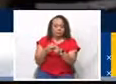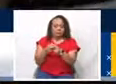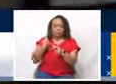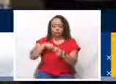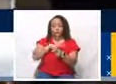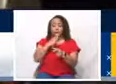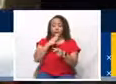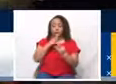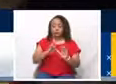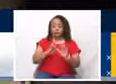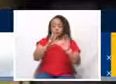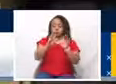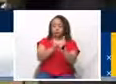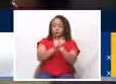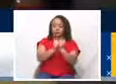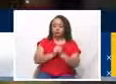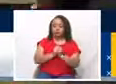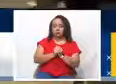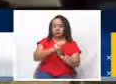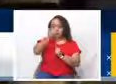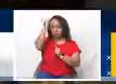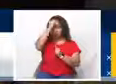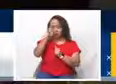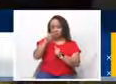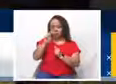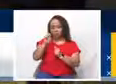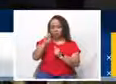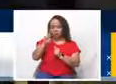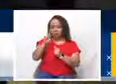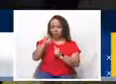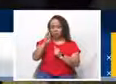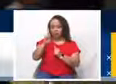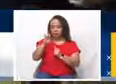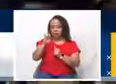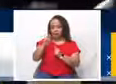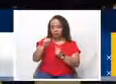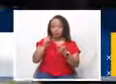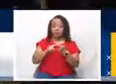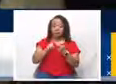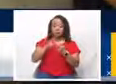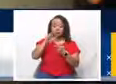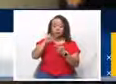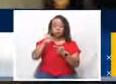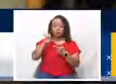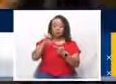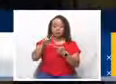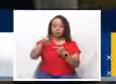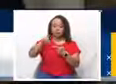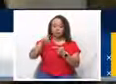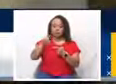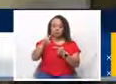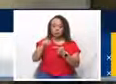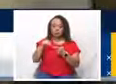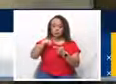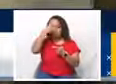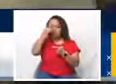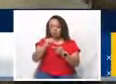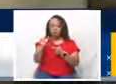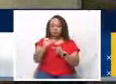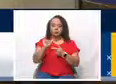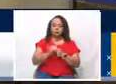de grandes figuras, obviamente lo de Nery Brenner, recuerden aquel Mundial Bajo Techo, lo de Rafael Ángel Pérez, que yo creo que también